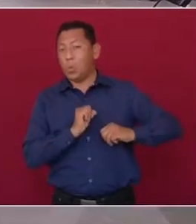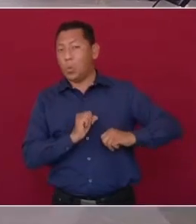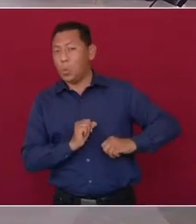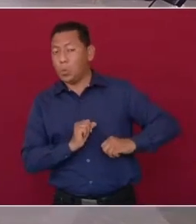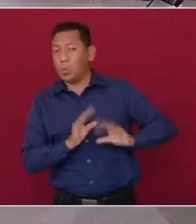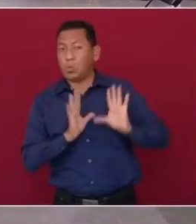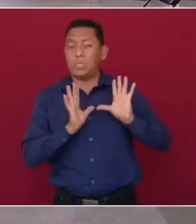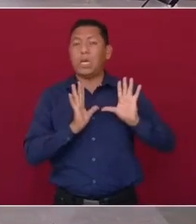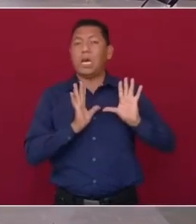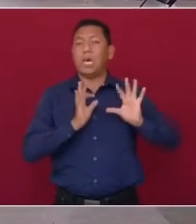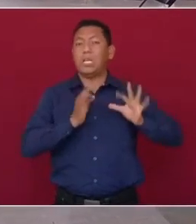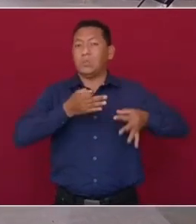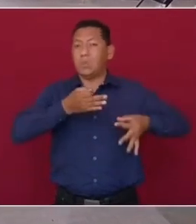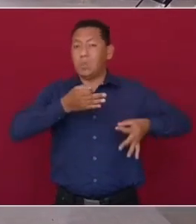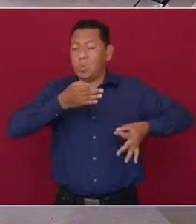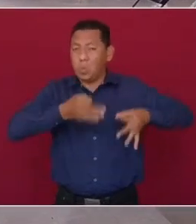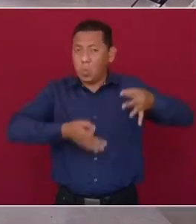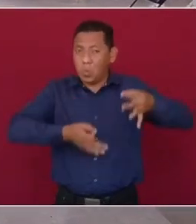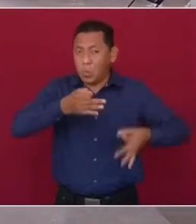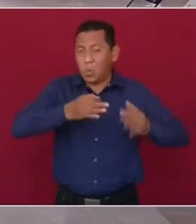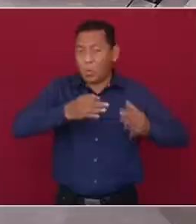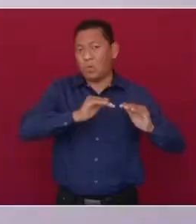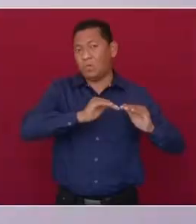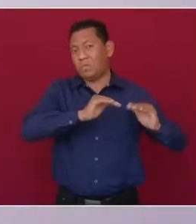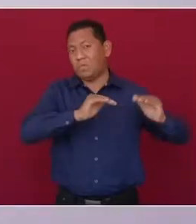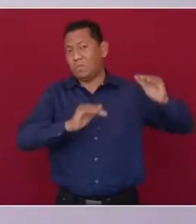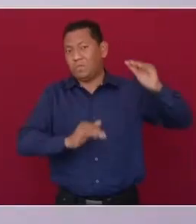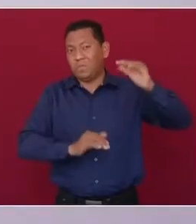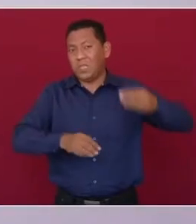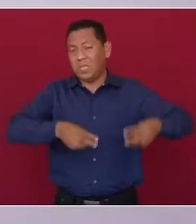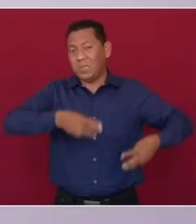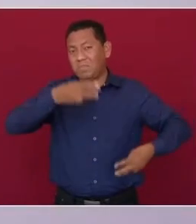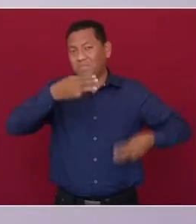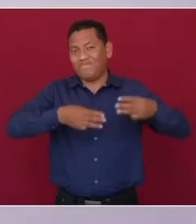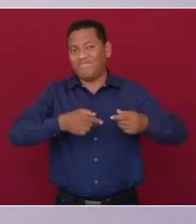algunos jueces, magistrados y ministros.